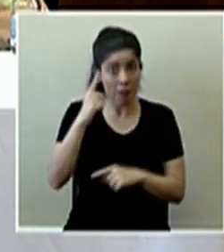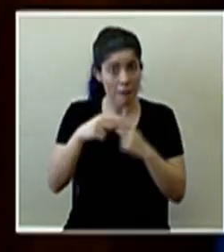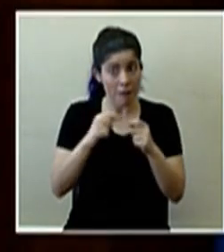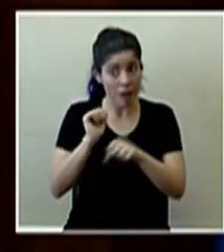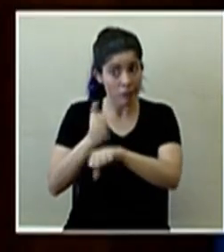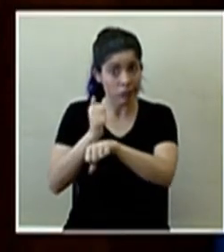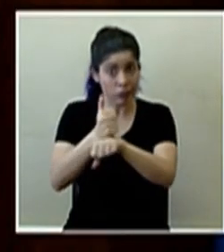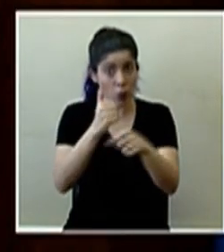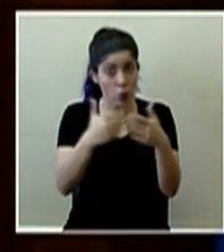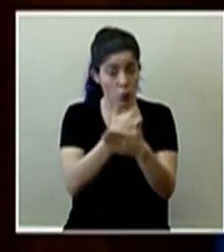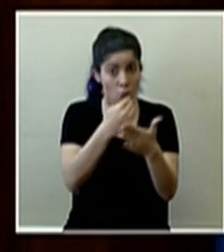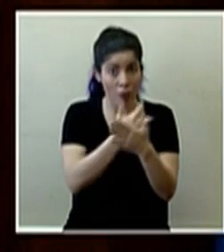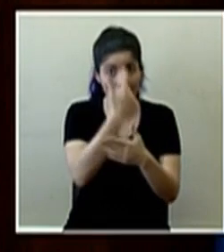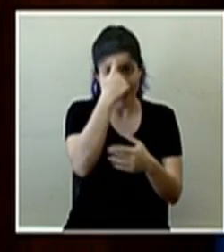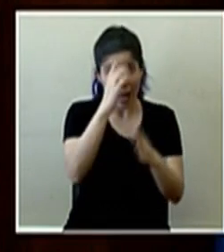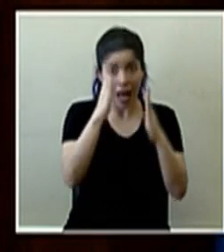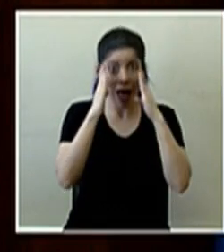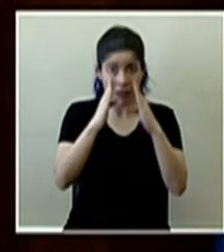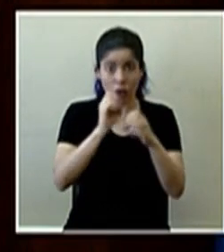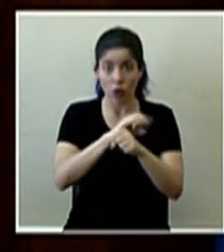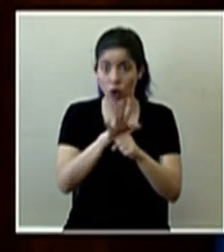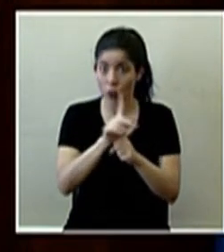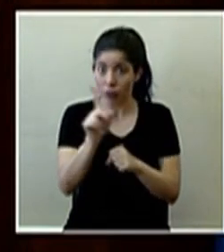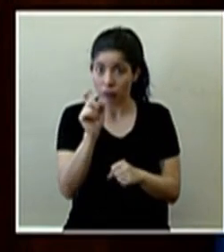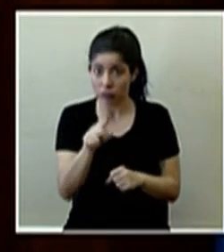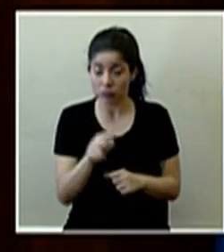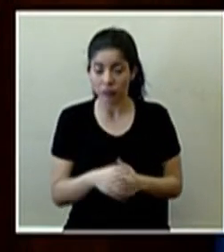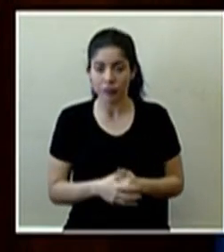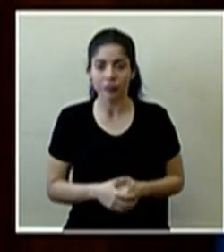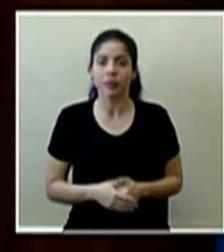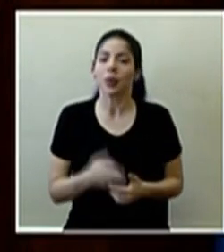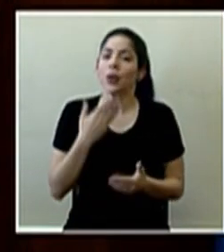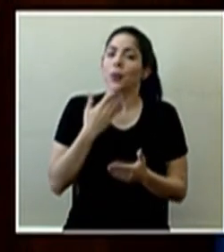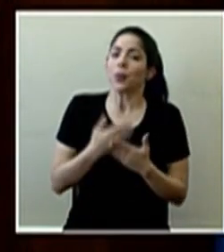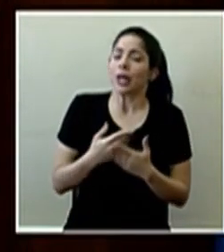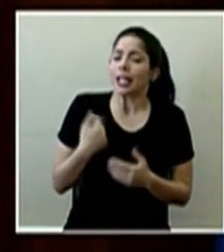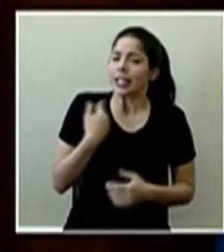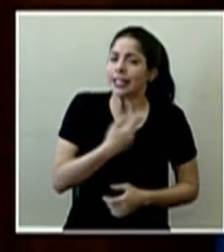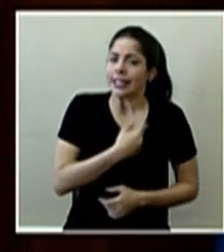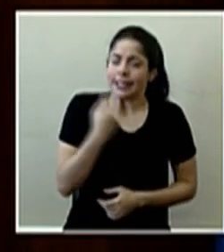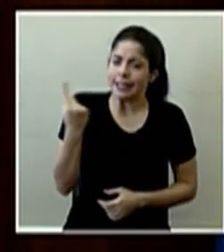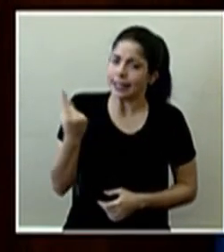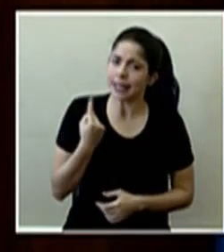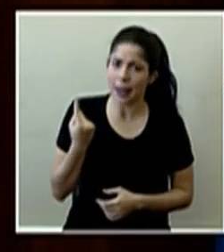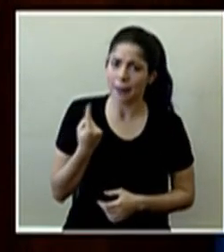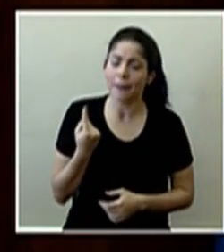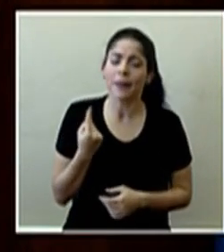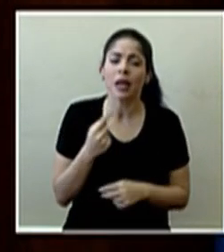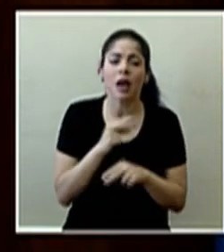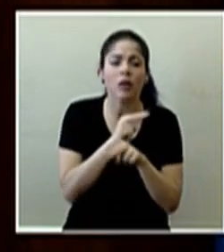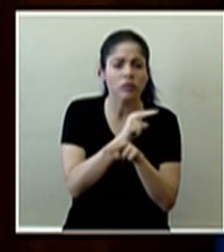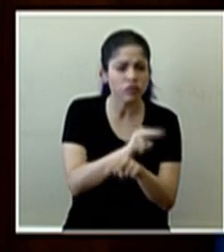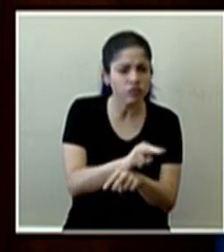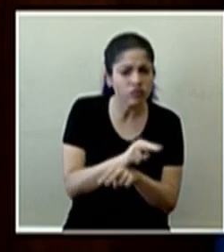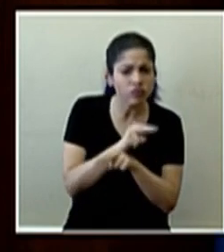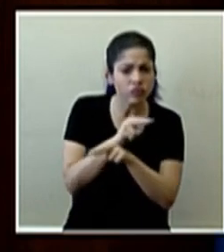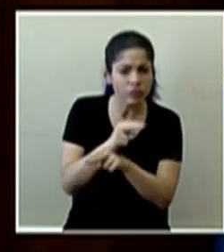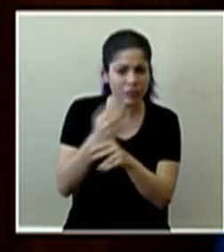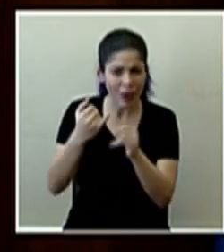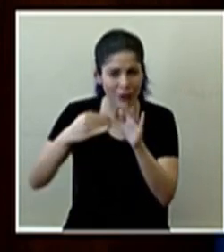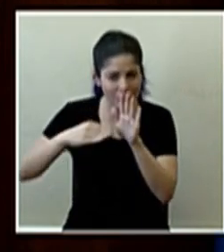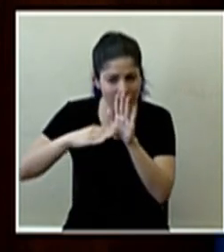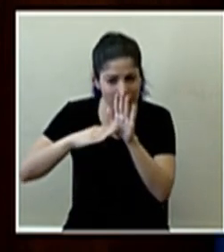nuevos centros para atender los casos positivos de COVID? Bueno, siempre estamos monitoreando la